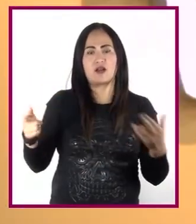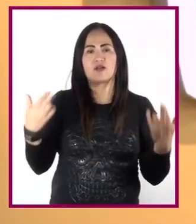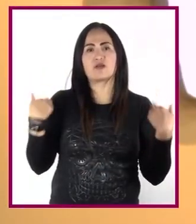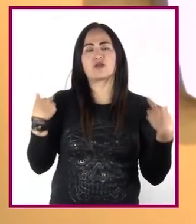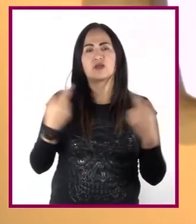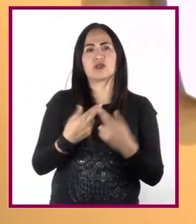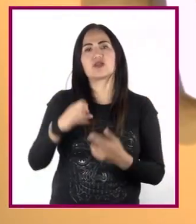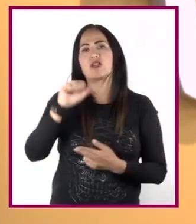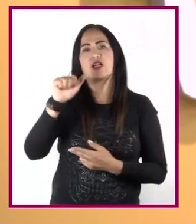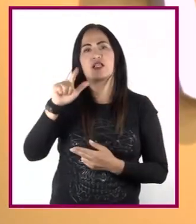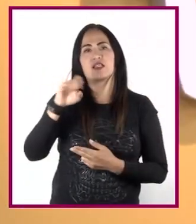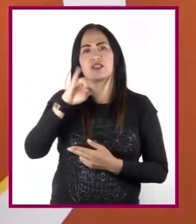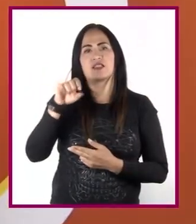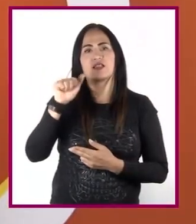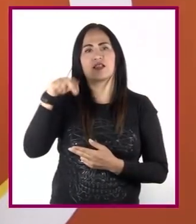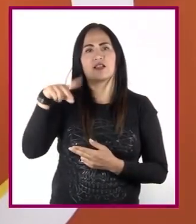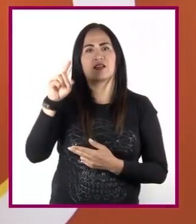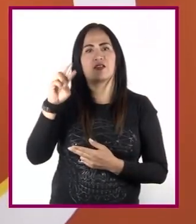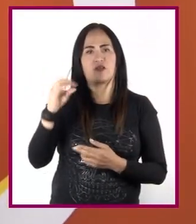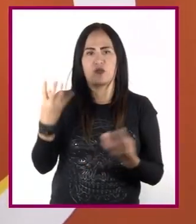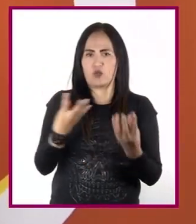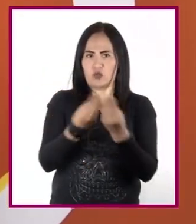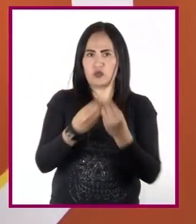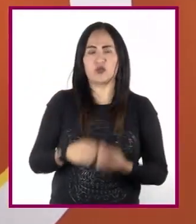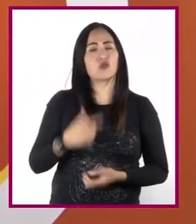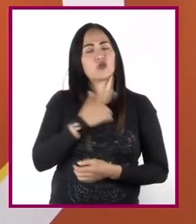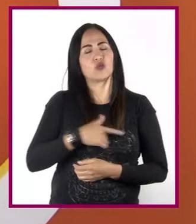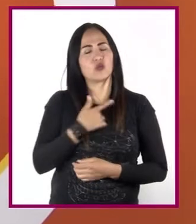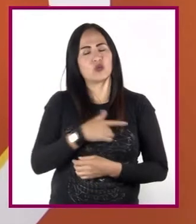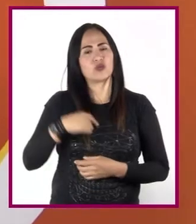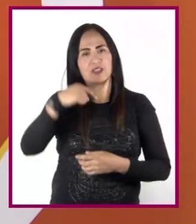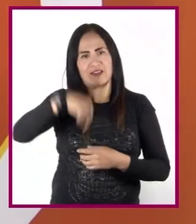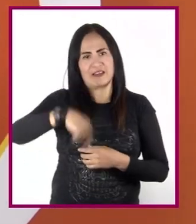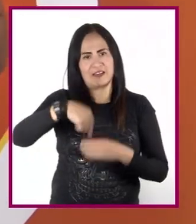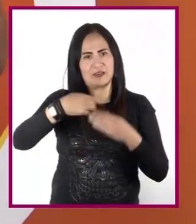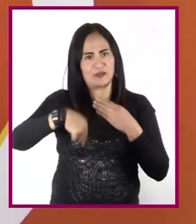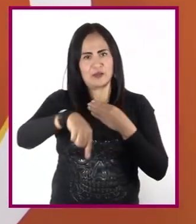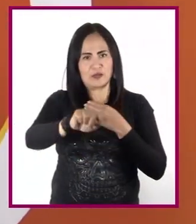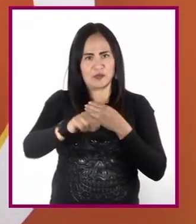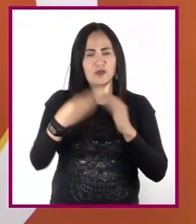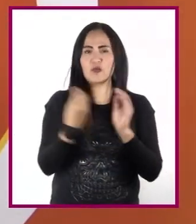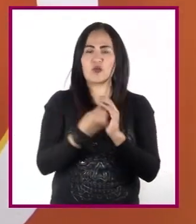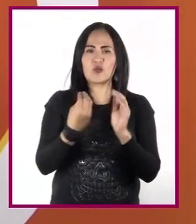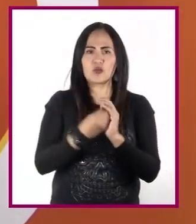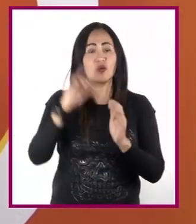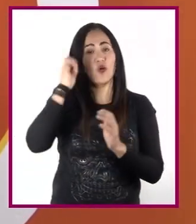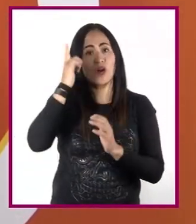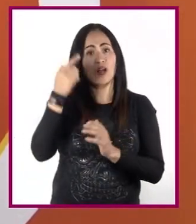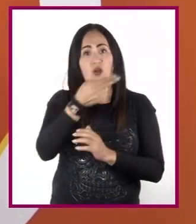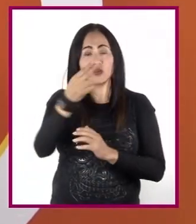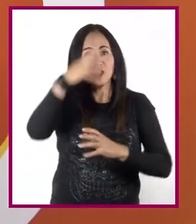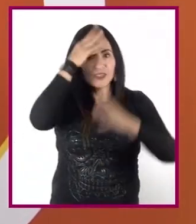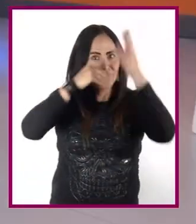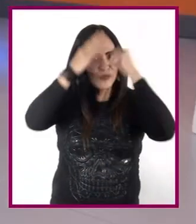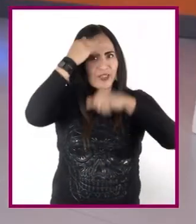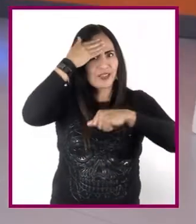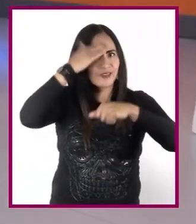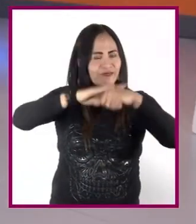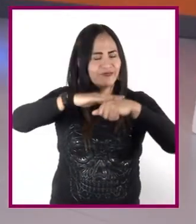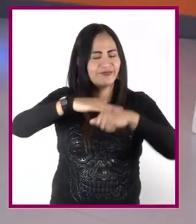Sandoval. Es un gusto acompañarles y deseamos que durante el desarrollo de esta sesión se apropien de los aprendizajes que